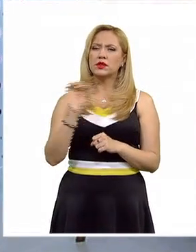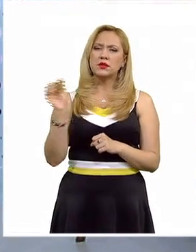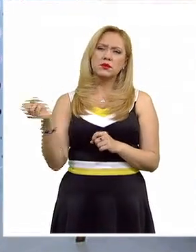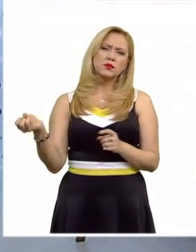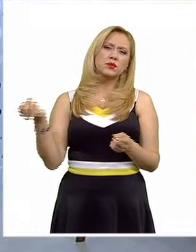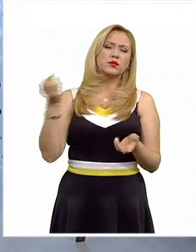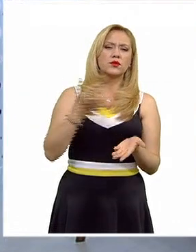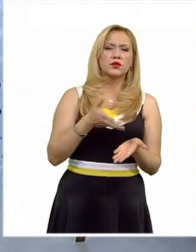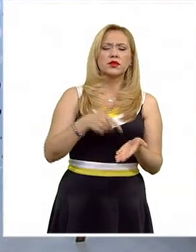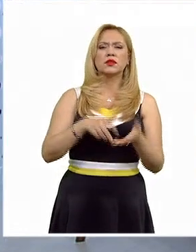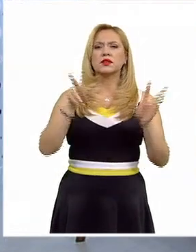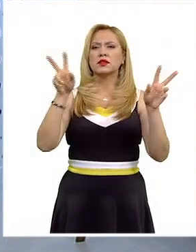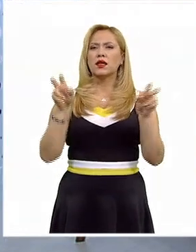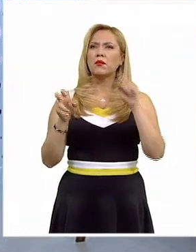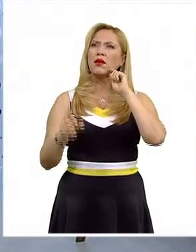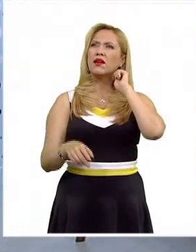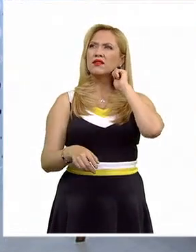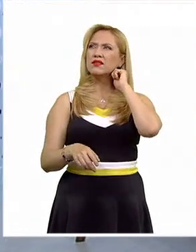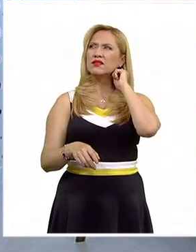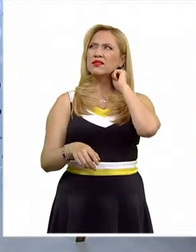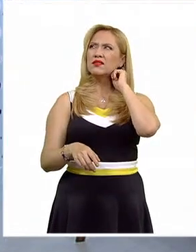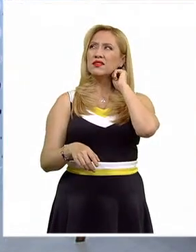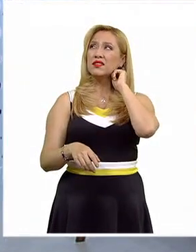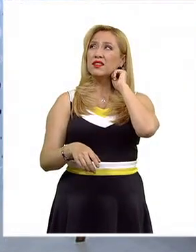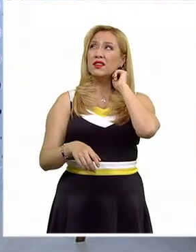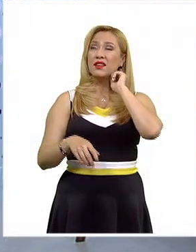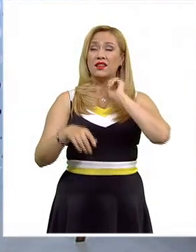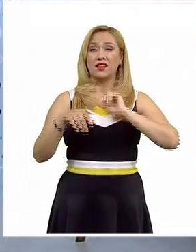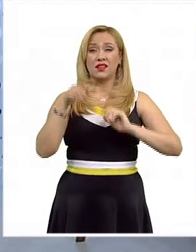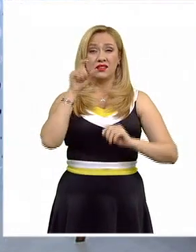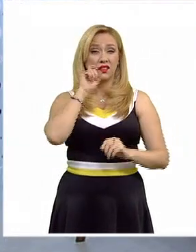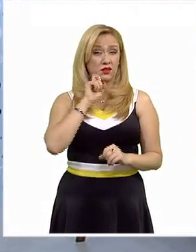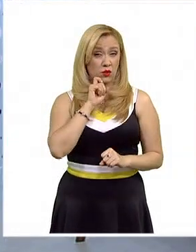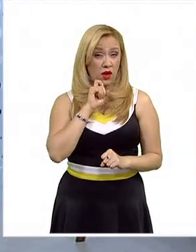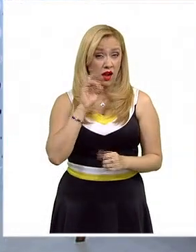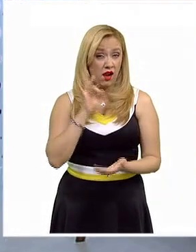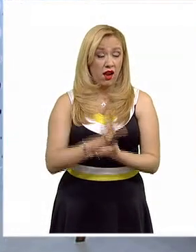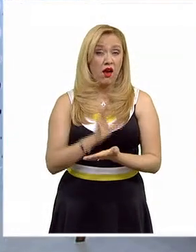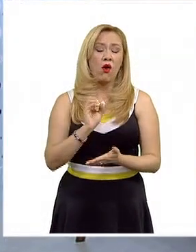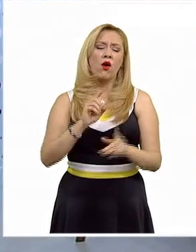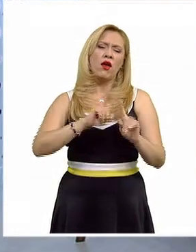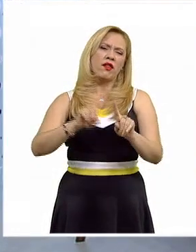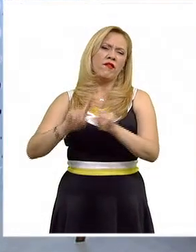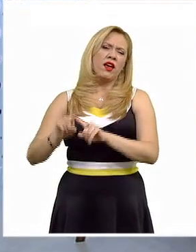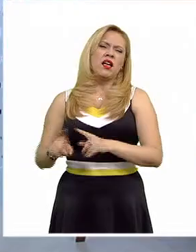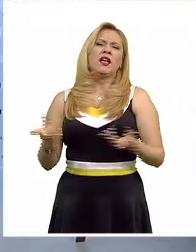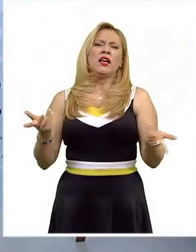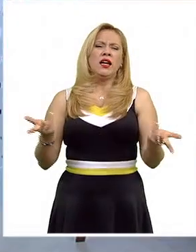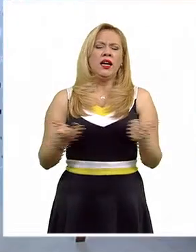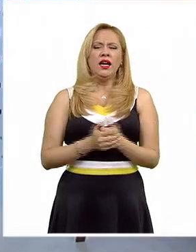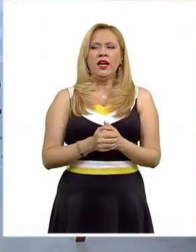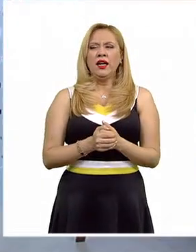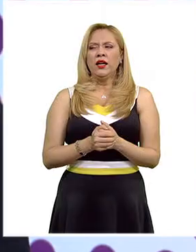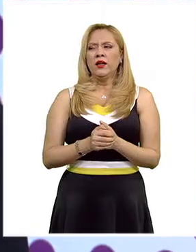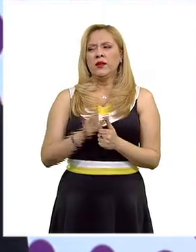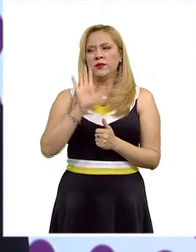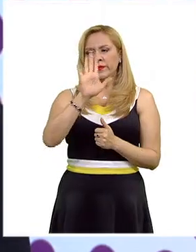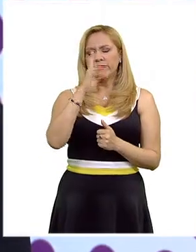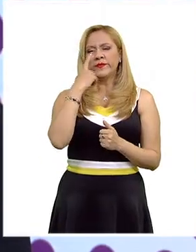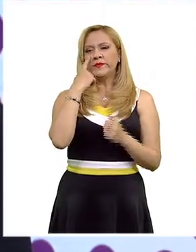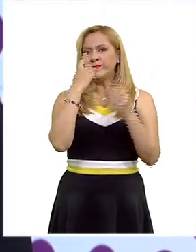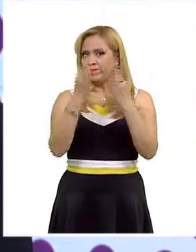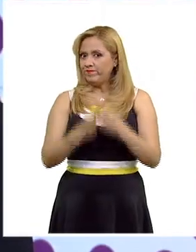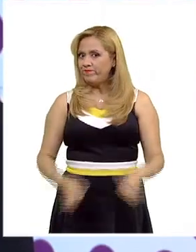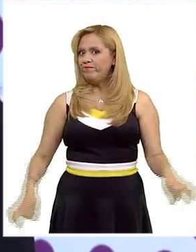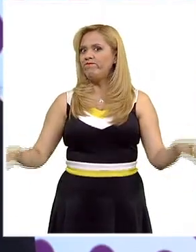ahondar también en este tema del acoso, ¿necesariamente tiene una connotación sexual o puede darse de distintas maneras? Sí, creo que es importante